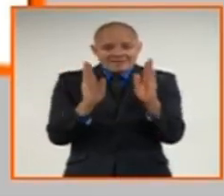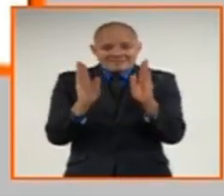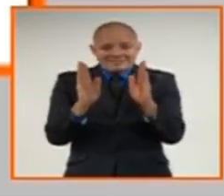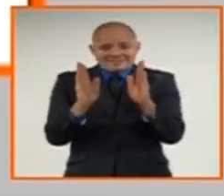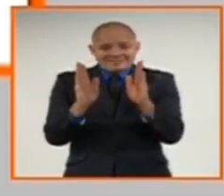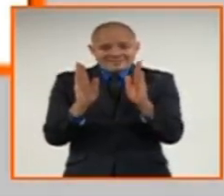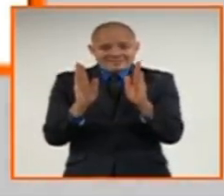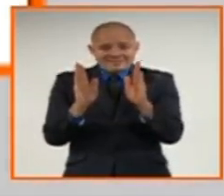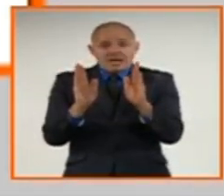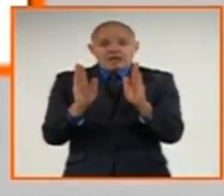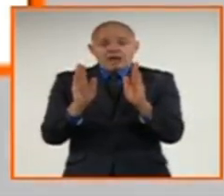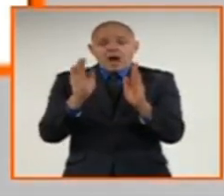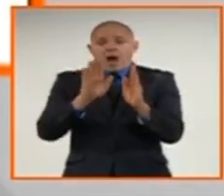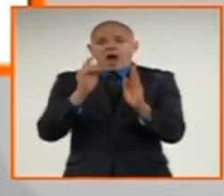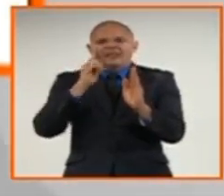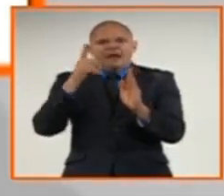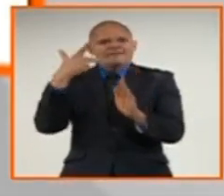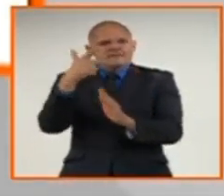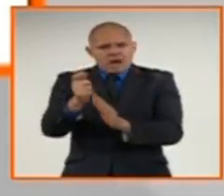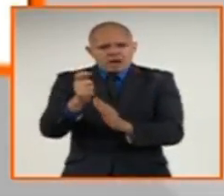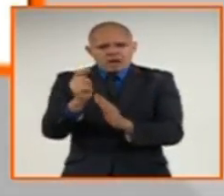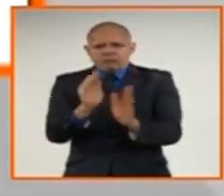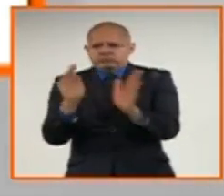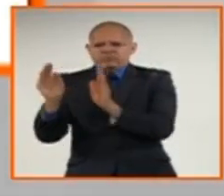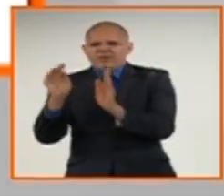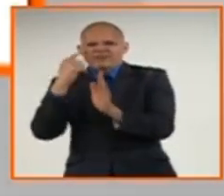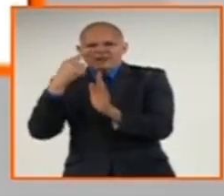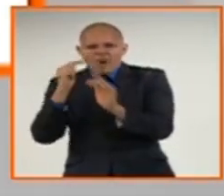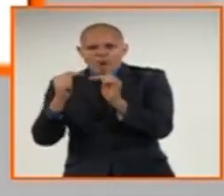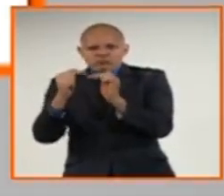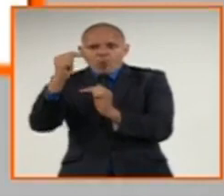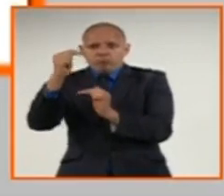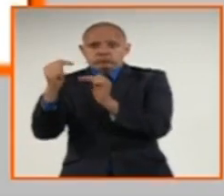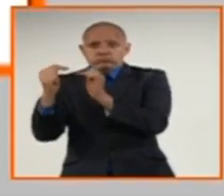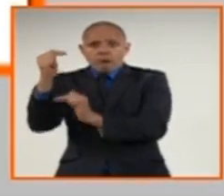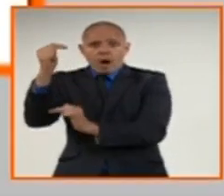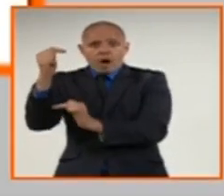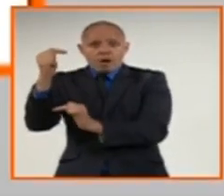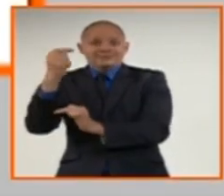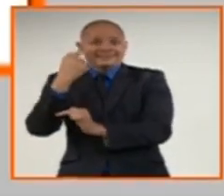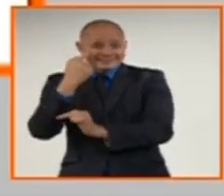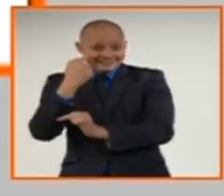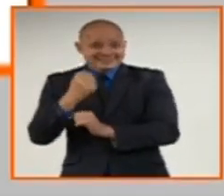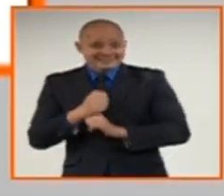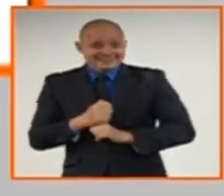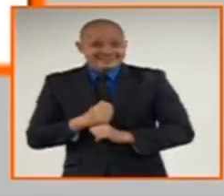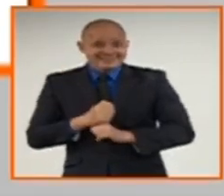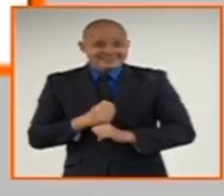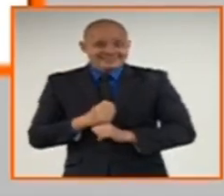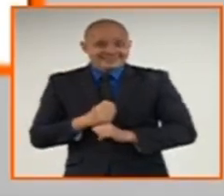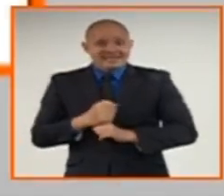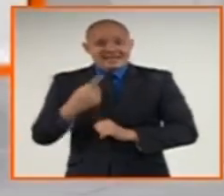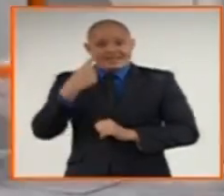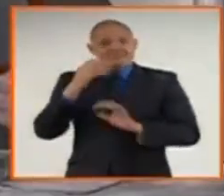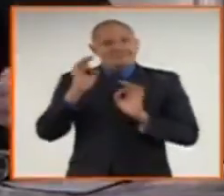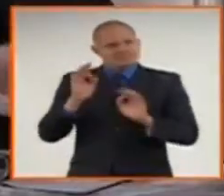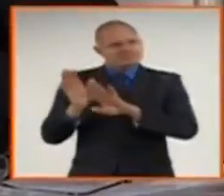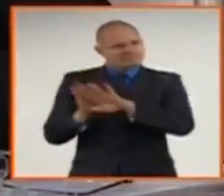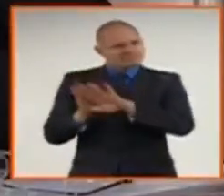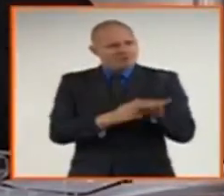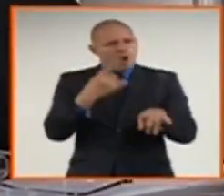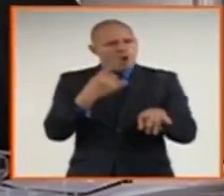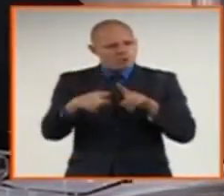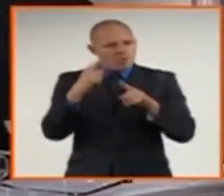pero todas las evaluaciones que hemos hecho, los niños tienen una mejor respuesta en estos grupos de edad. La siguiente. Lo